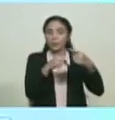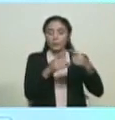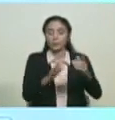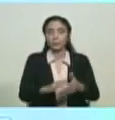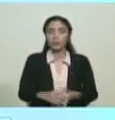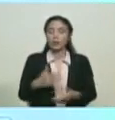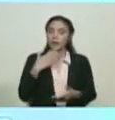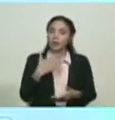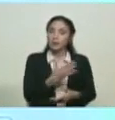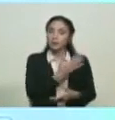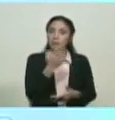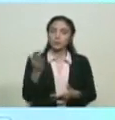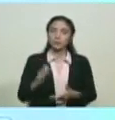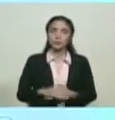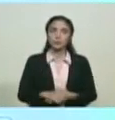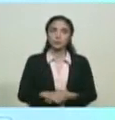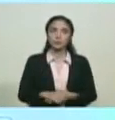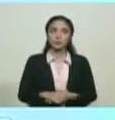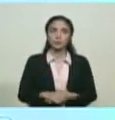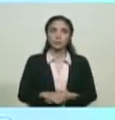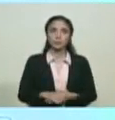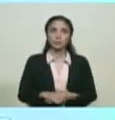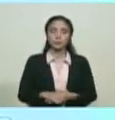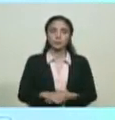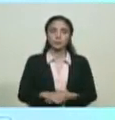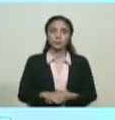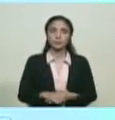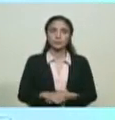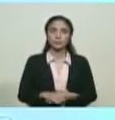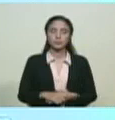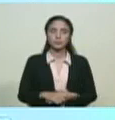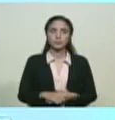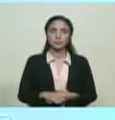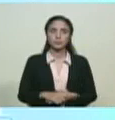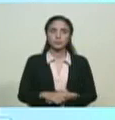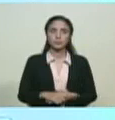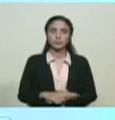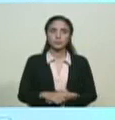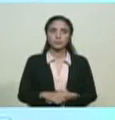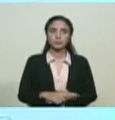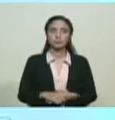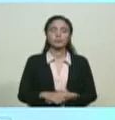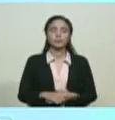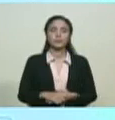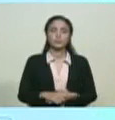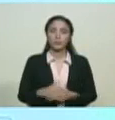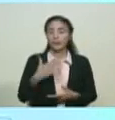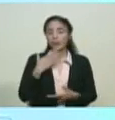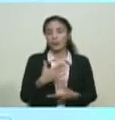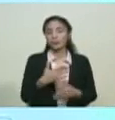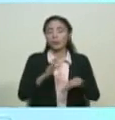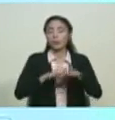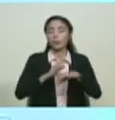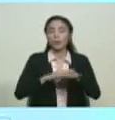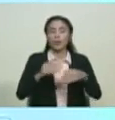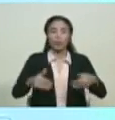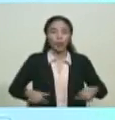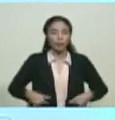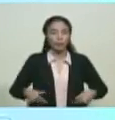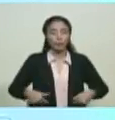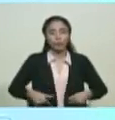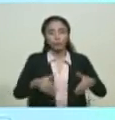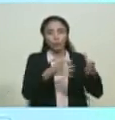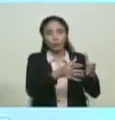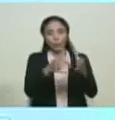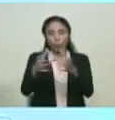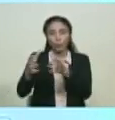ser agradecidos de la vida tenemos que ser agradecidos del esfuerzo colectivo que hace